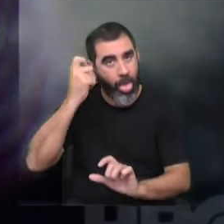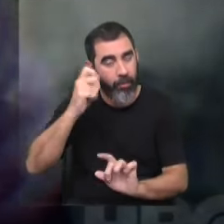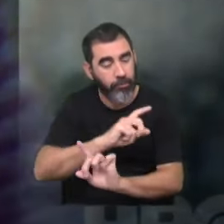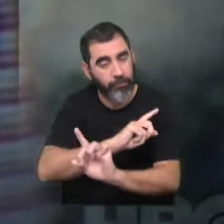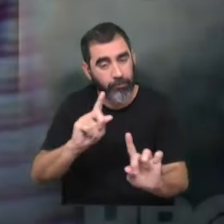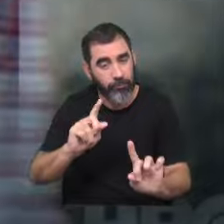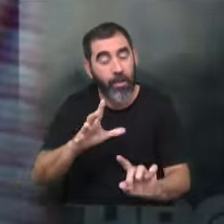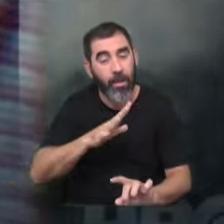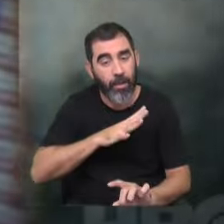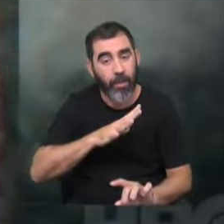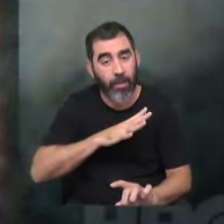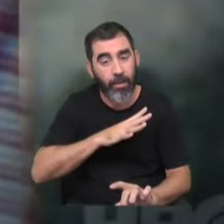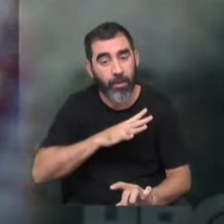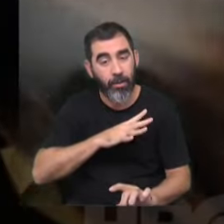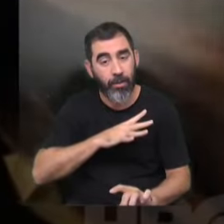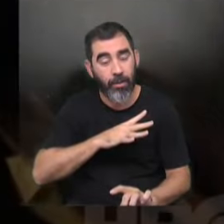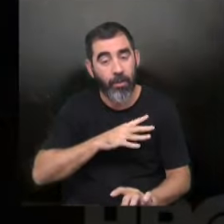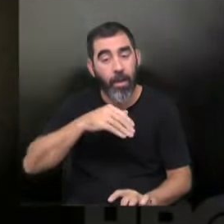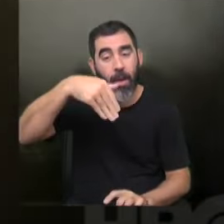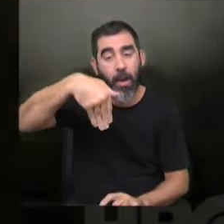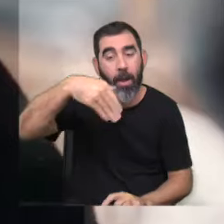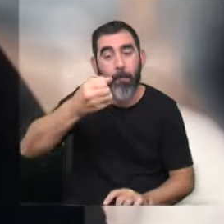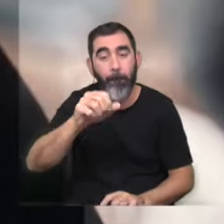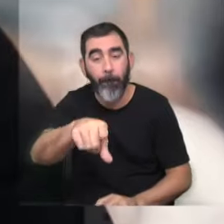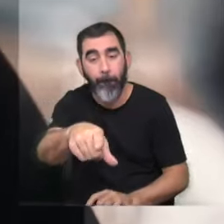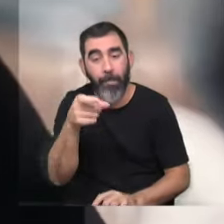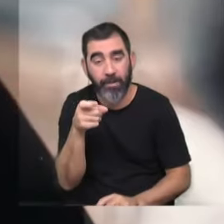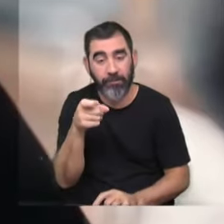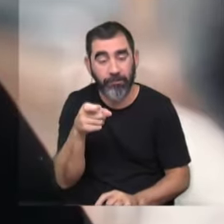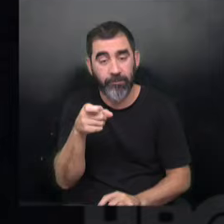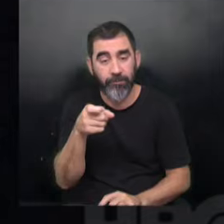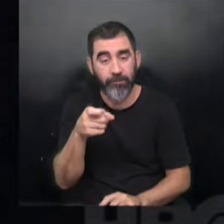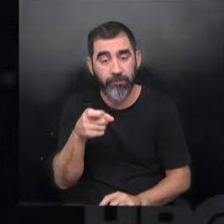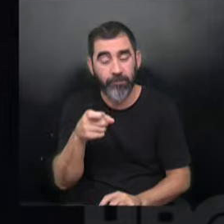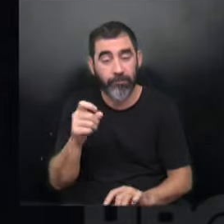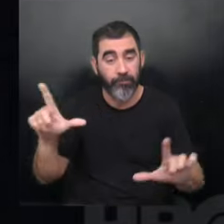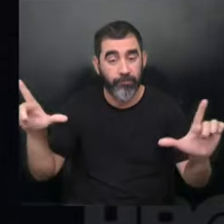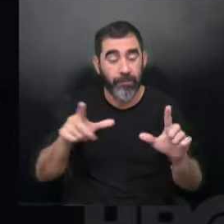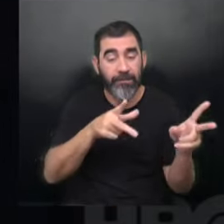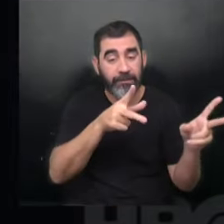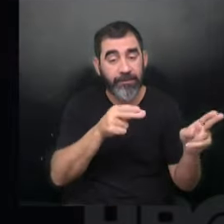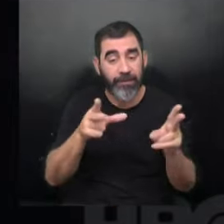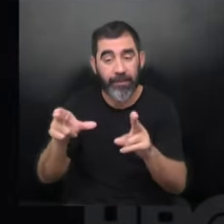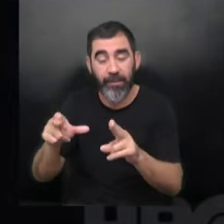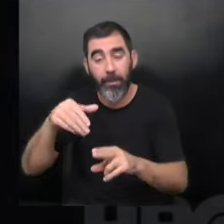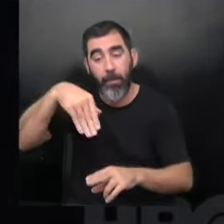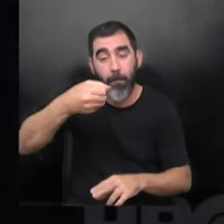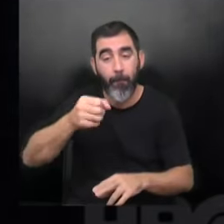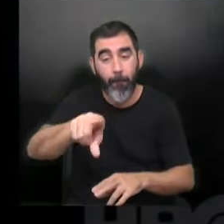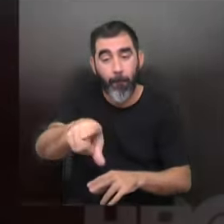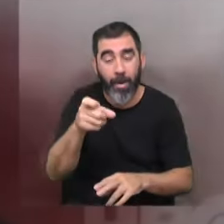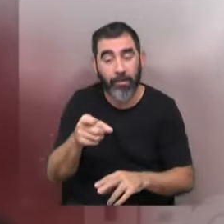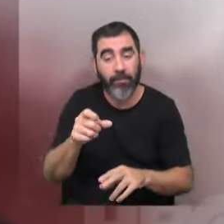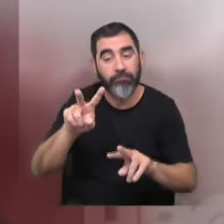encuentra en la plataforma Max. Estamos hablando de una miniserie que es una mirada a